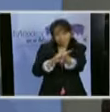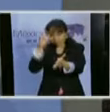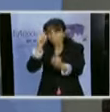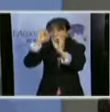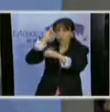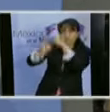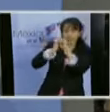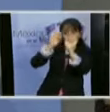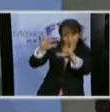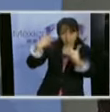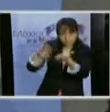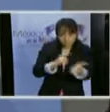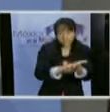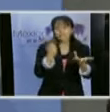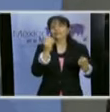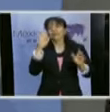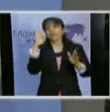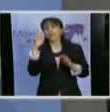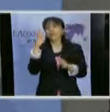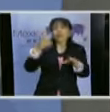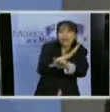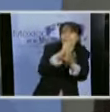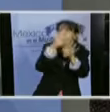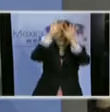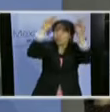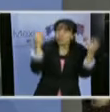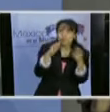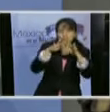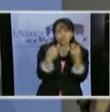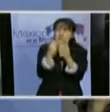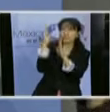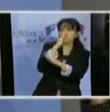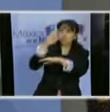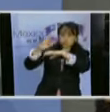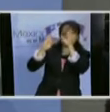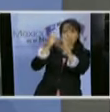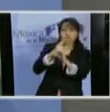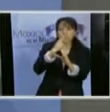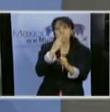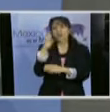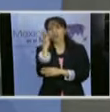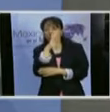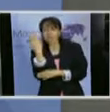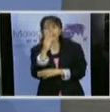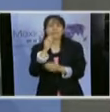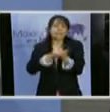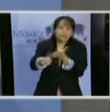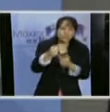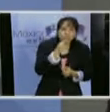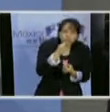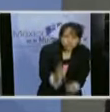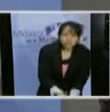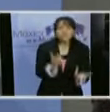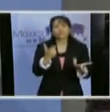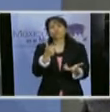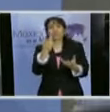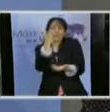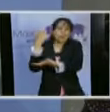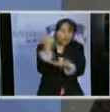el acuerdo sobre reducción de riesgos y resiliencia, la Convención Internacional sobre Derechos del Niño, etcétera. Y bueno,